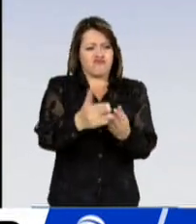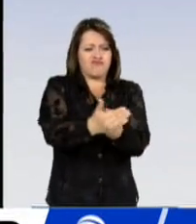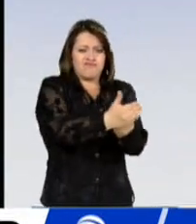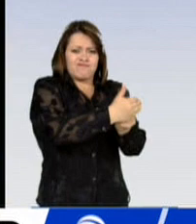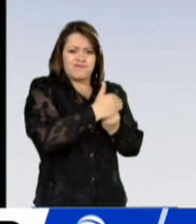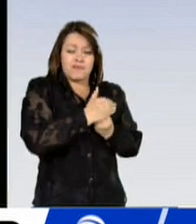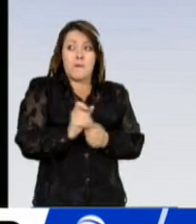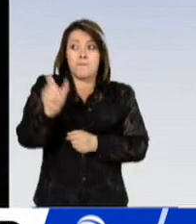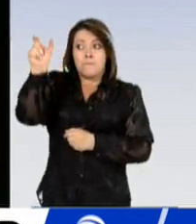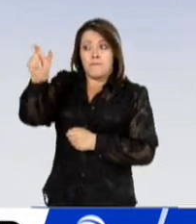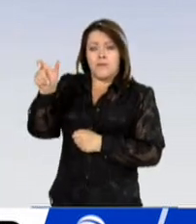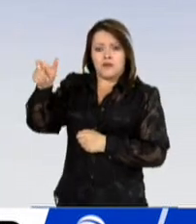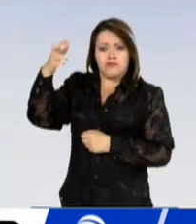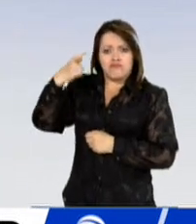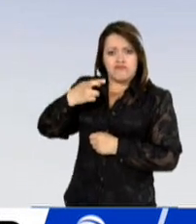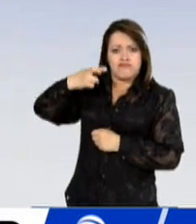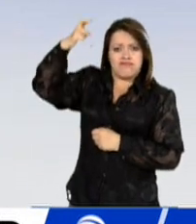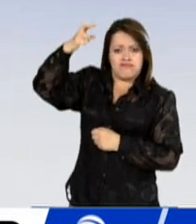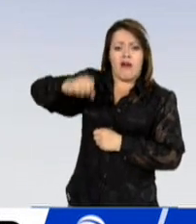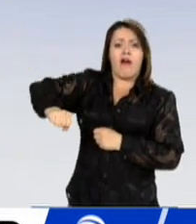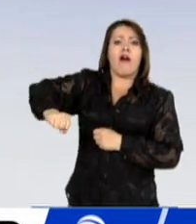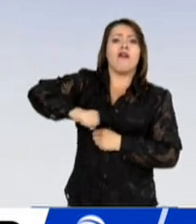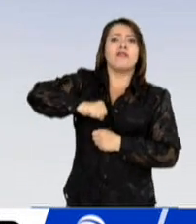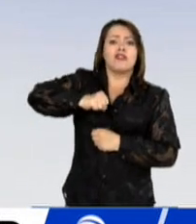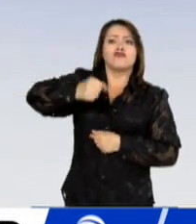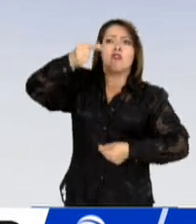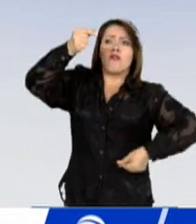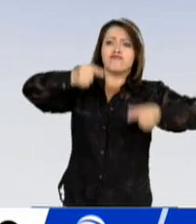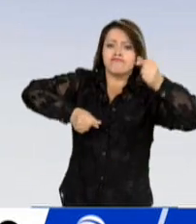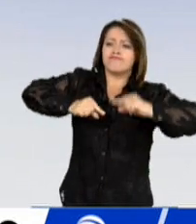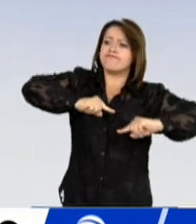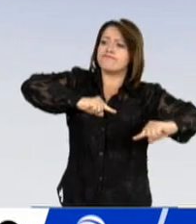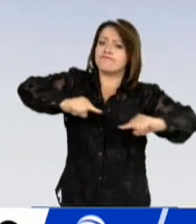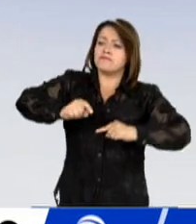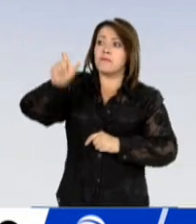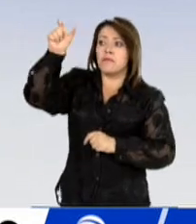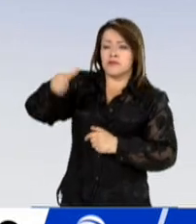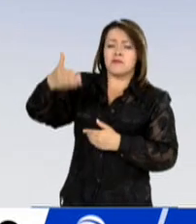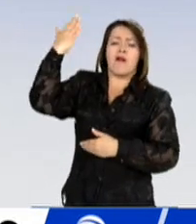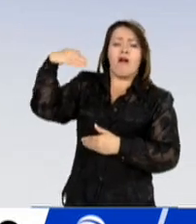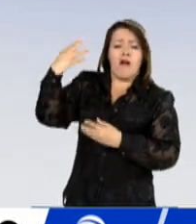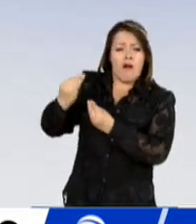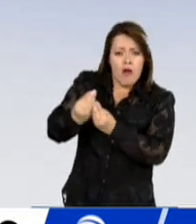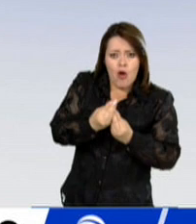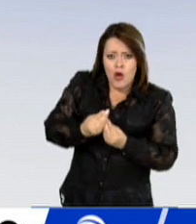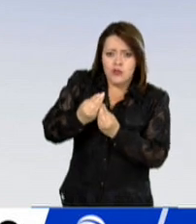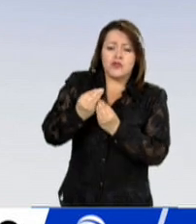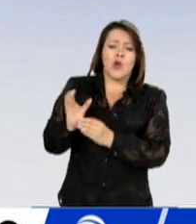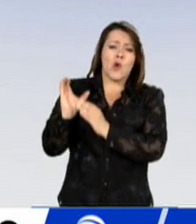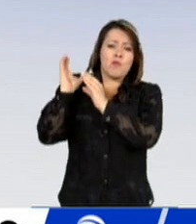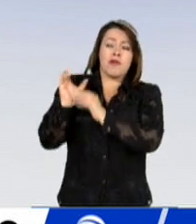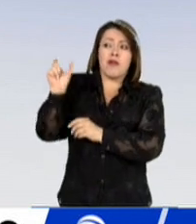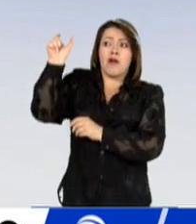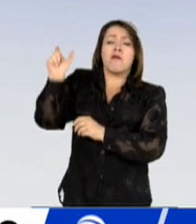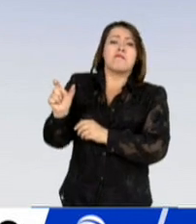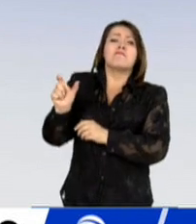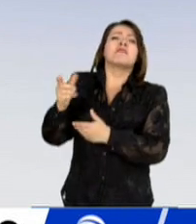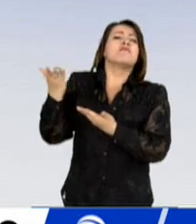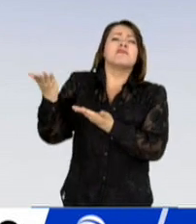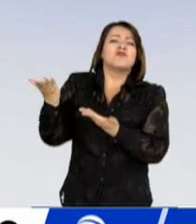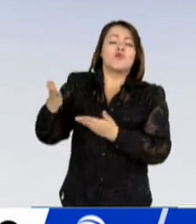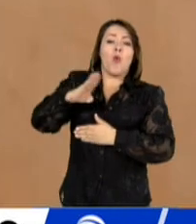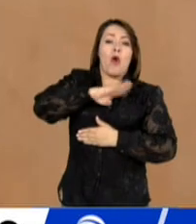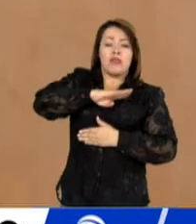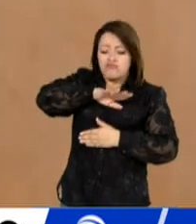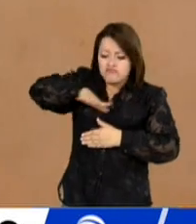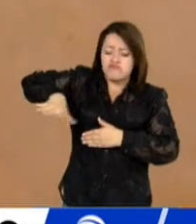tiene una especialización en Derecho Administrativo y en Derecho Penal. Fue concejal de Popayán, personero delegado y precandidato a la alcaldía del